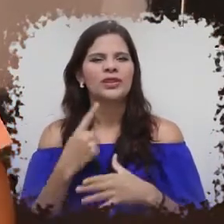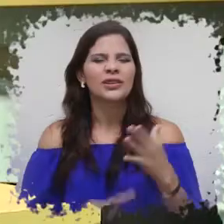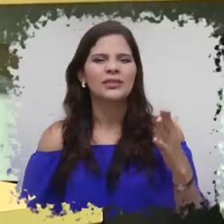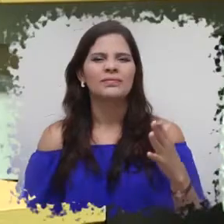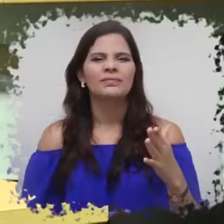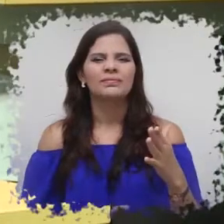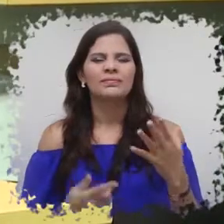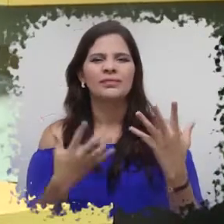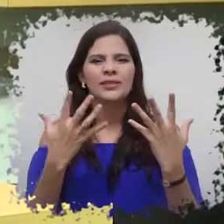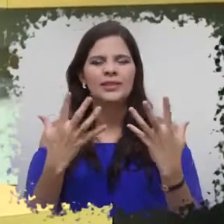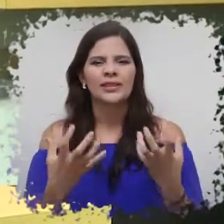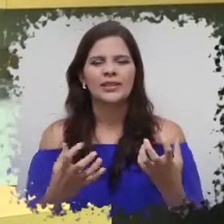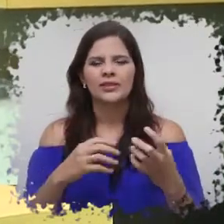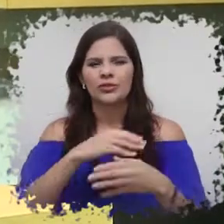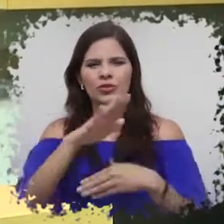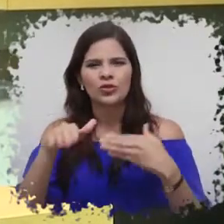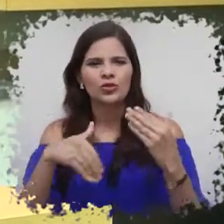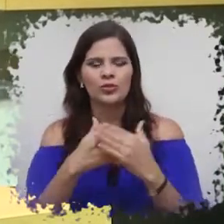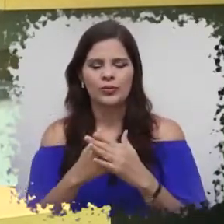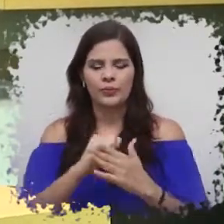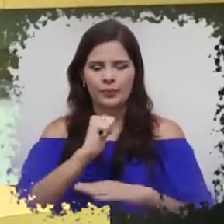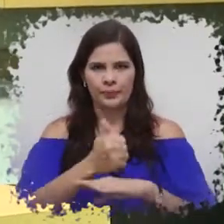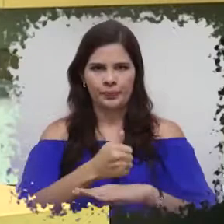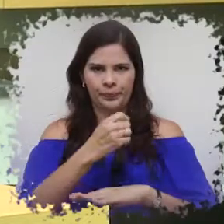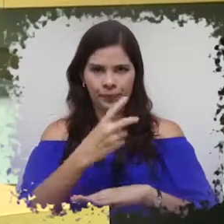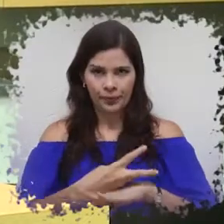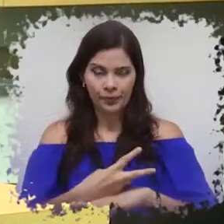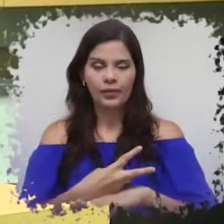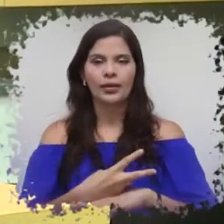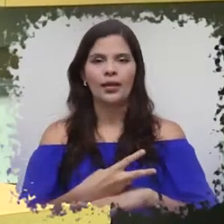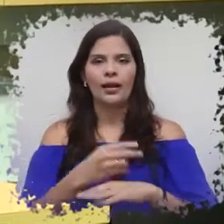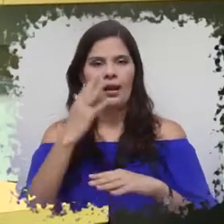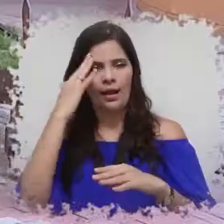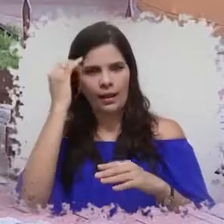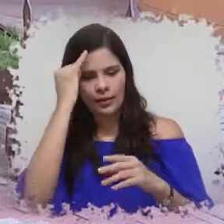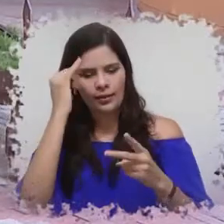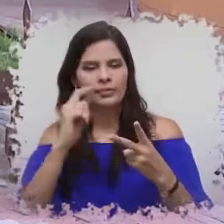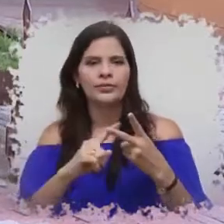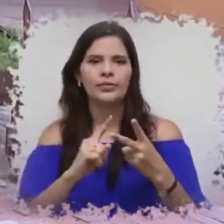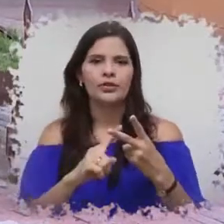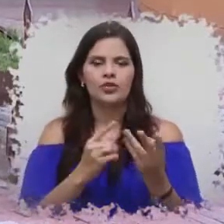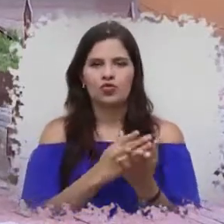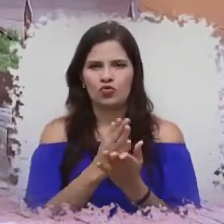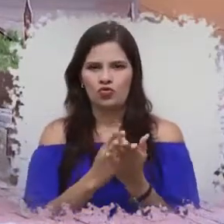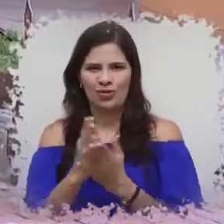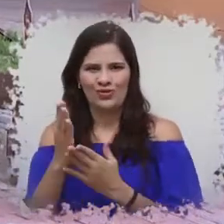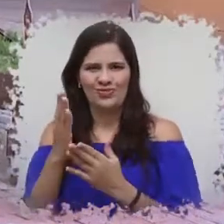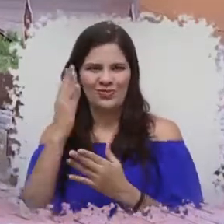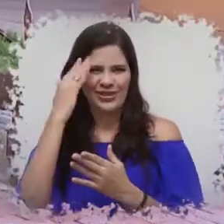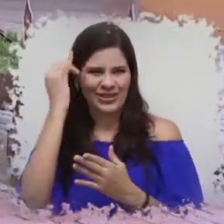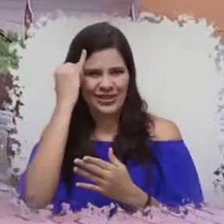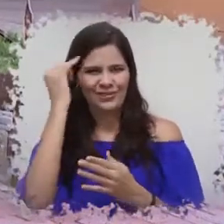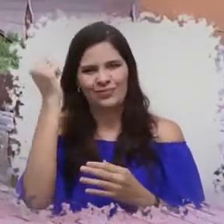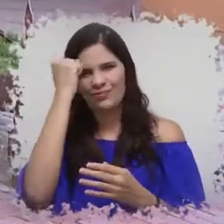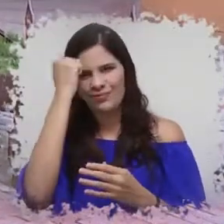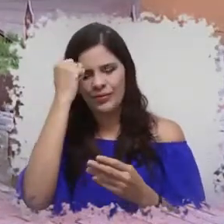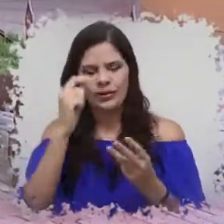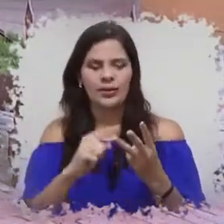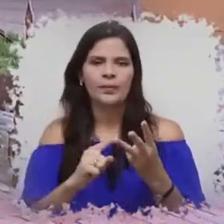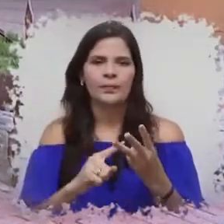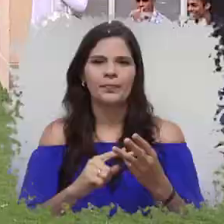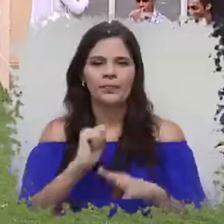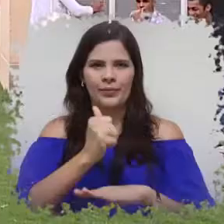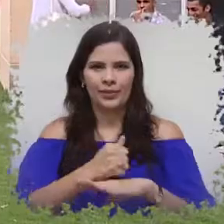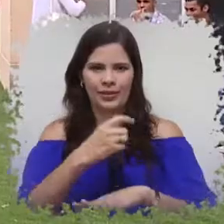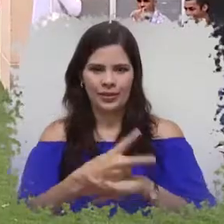de ejecutar de manera articulada entre la Vicerrectoría Académica, la Dirección Curricular y de Docencia, apoyada por la Vicerrectoría de Extensión